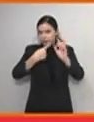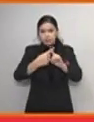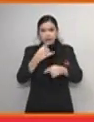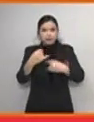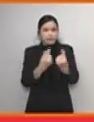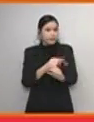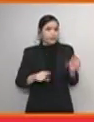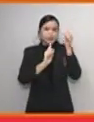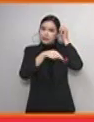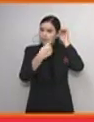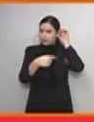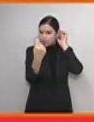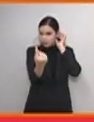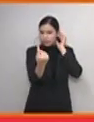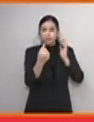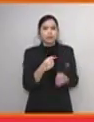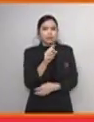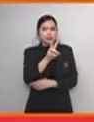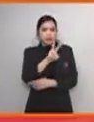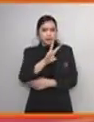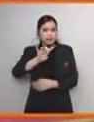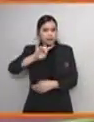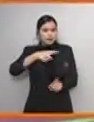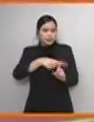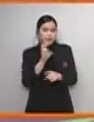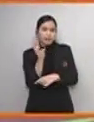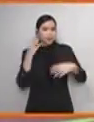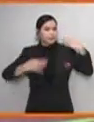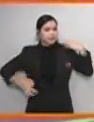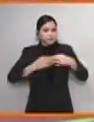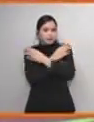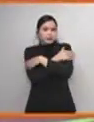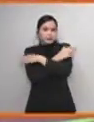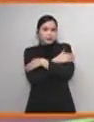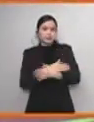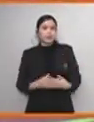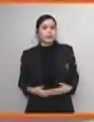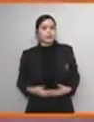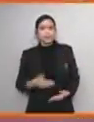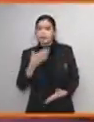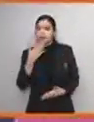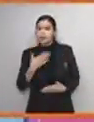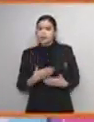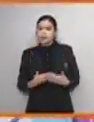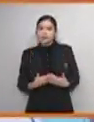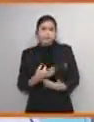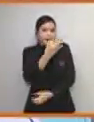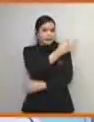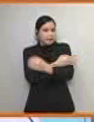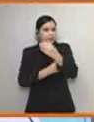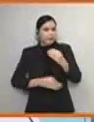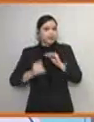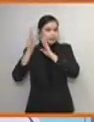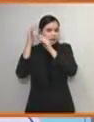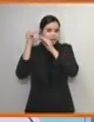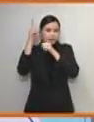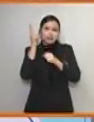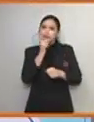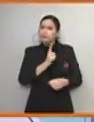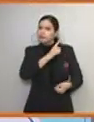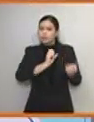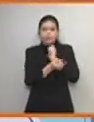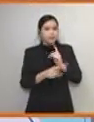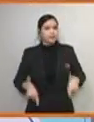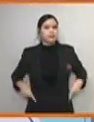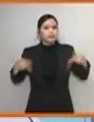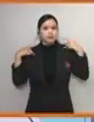gratis. Para más uno es 28 más 6. Muchas felicidades, les deseo una feliz tarde. Llenos de esperanza, Loto te